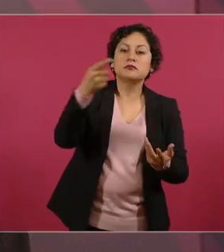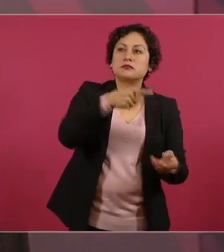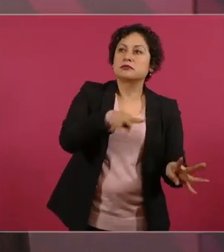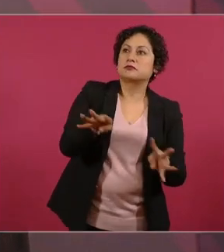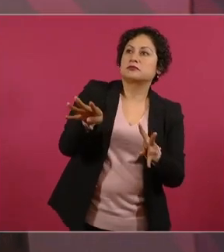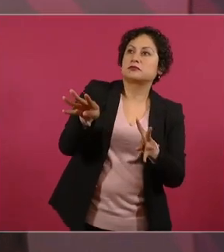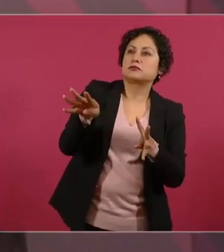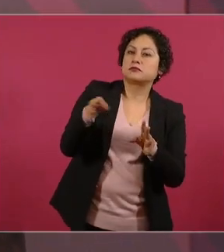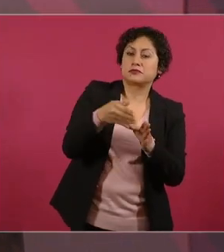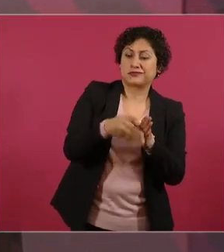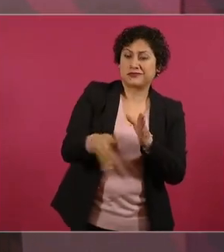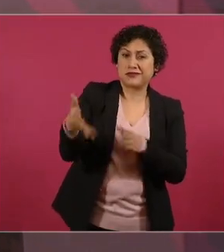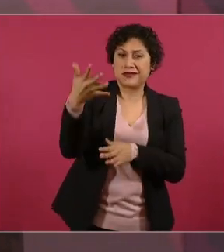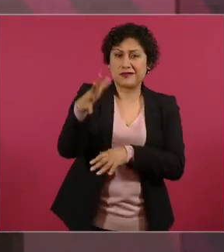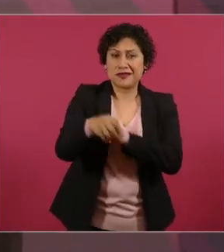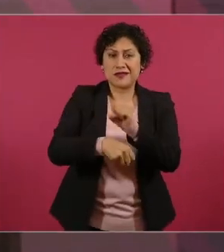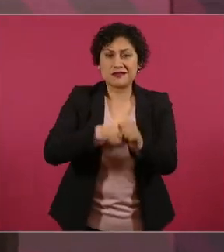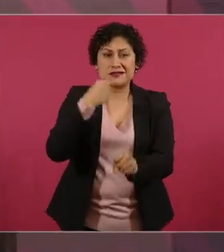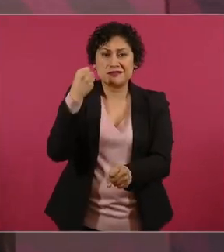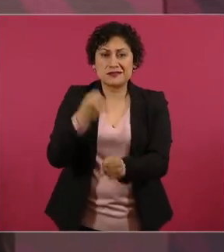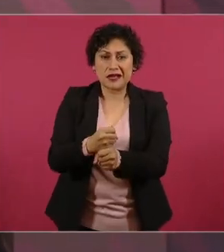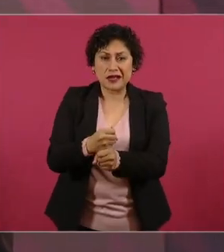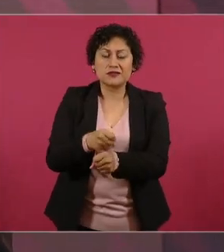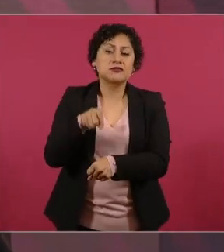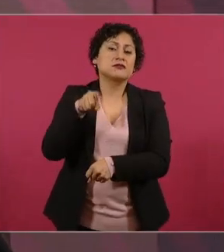en la plaza principal de Guanajuato,